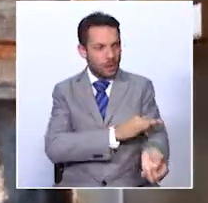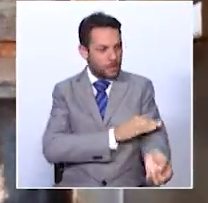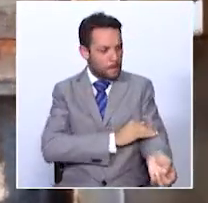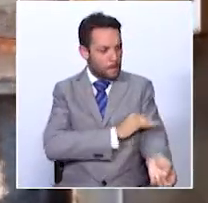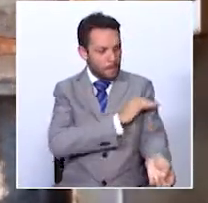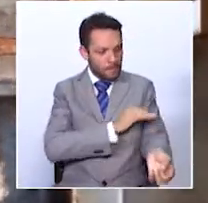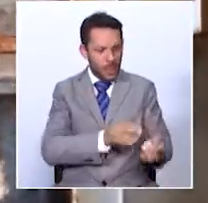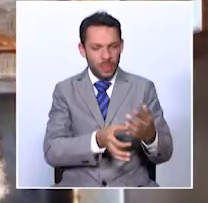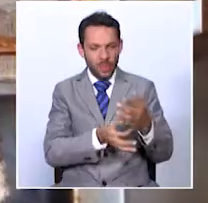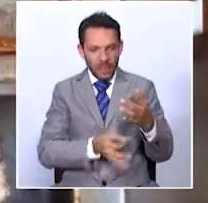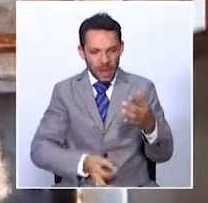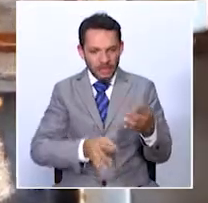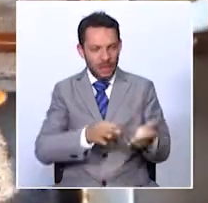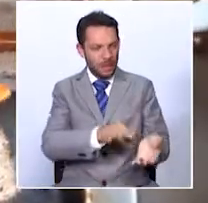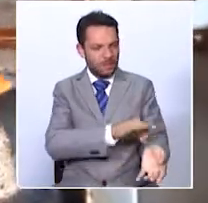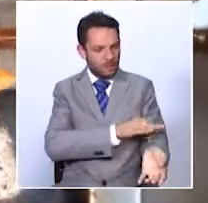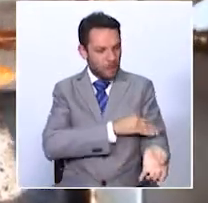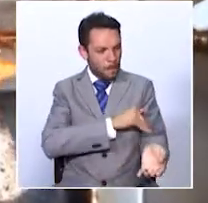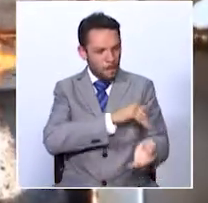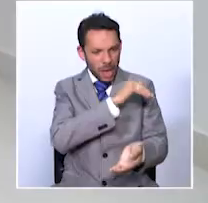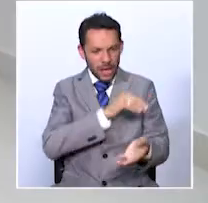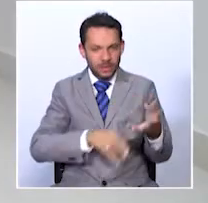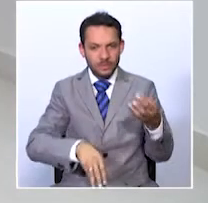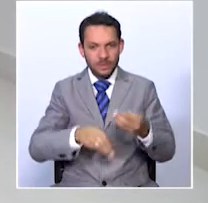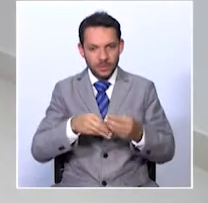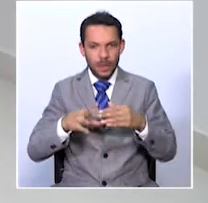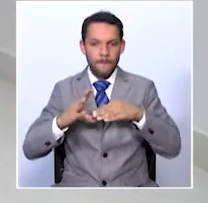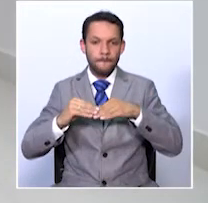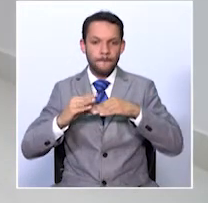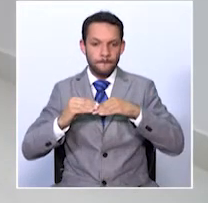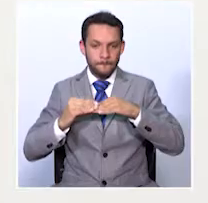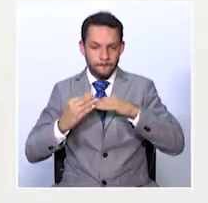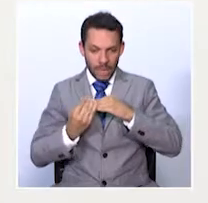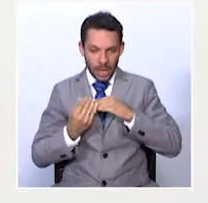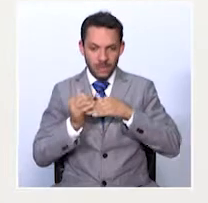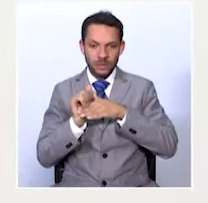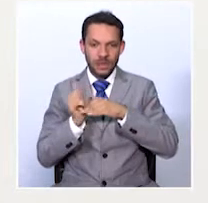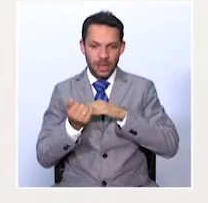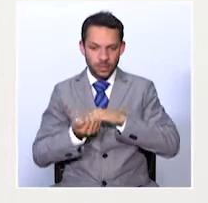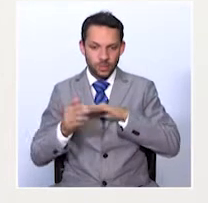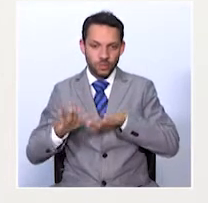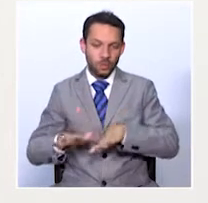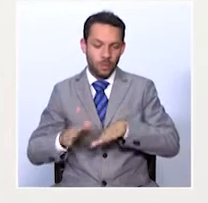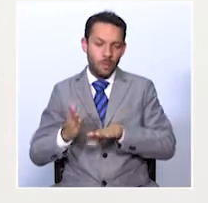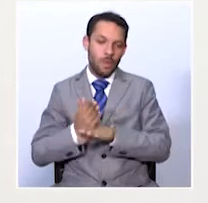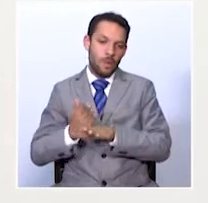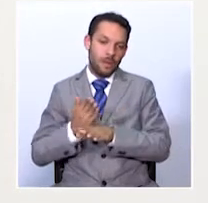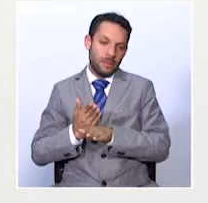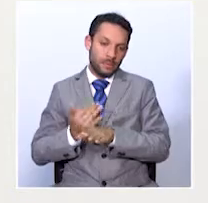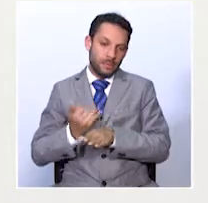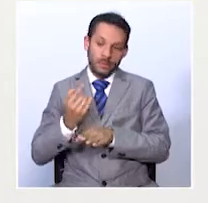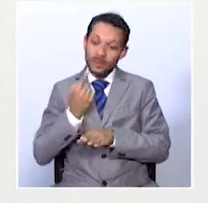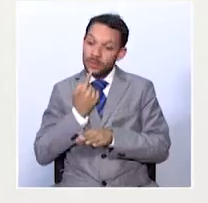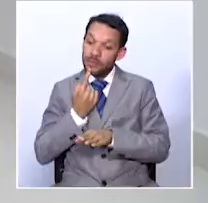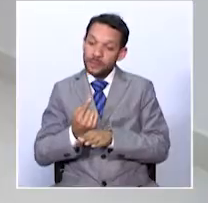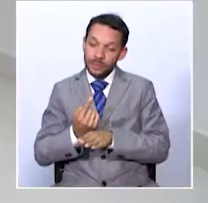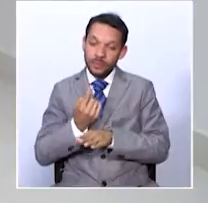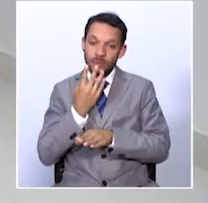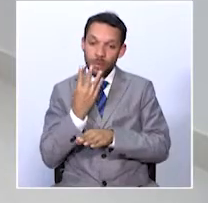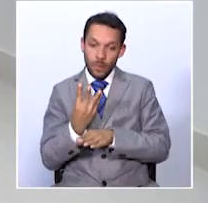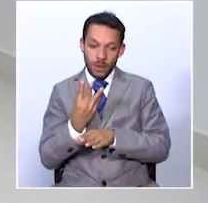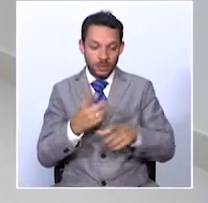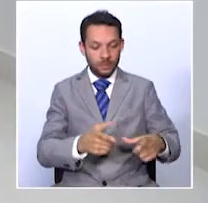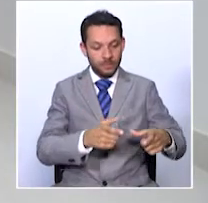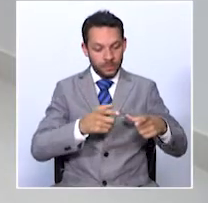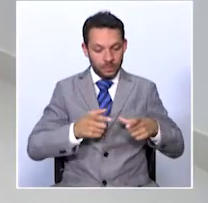azúcares, harinas, eso va a haber un problema muy serio, porque hay una frase que dice que hay 4